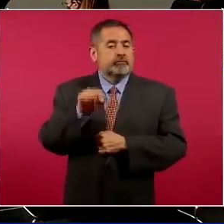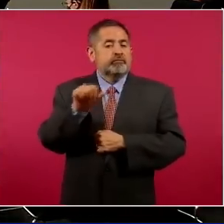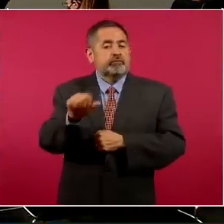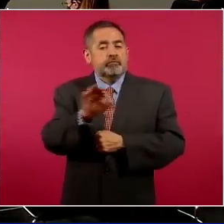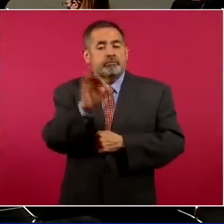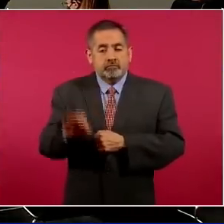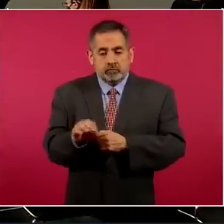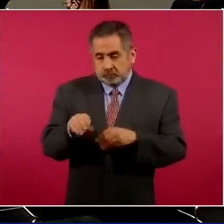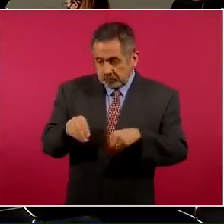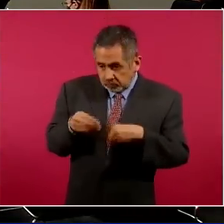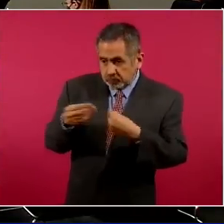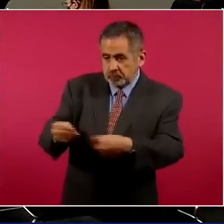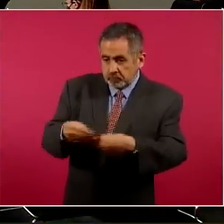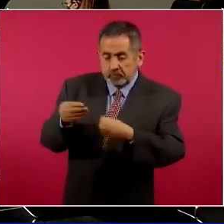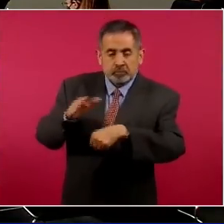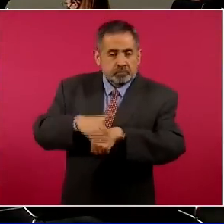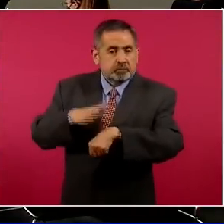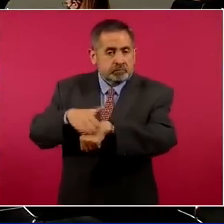13.16% más.